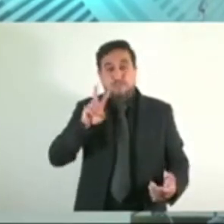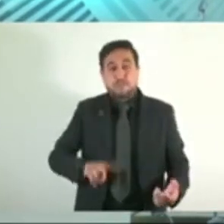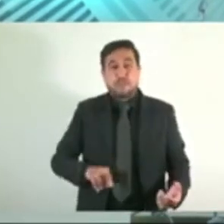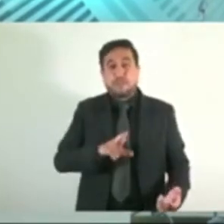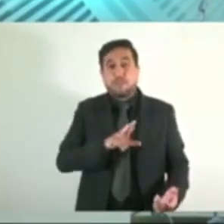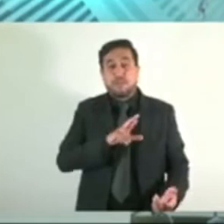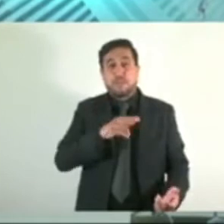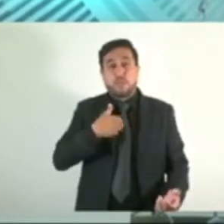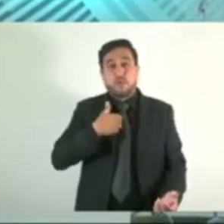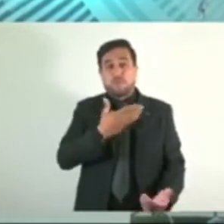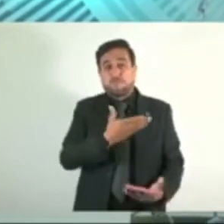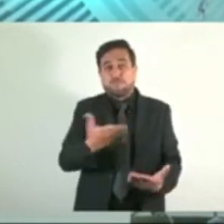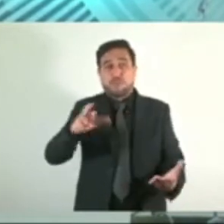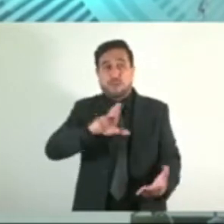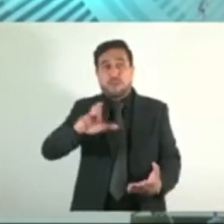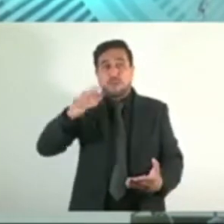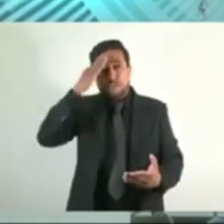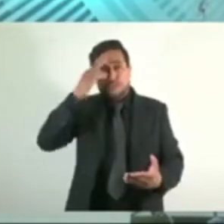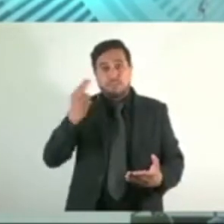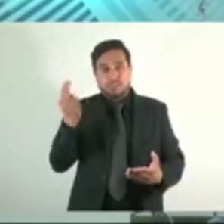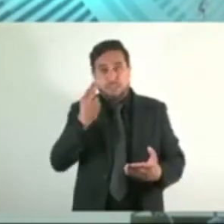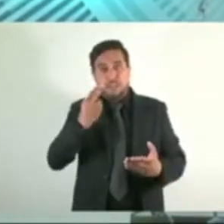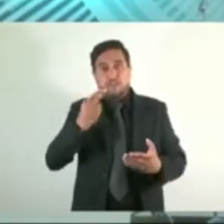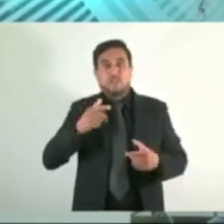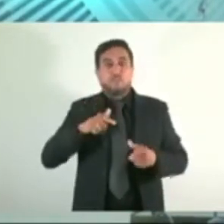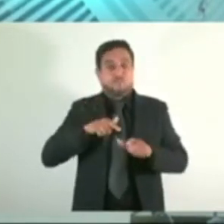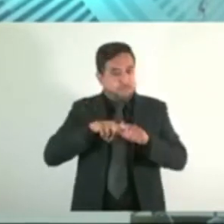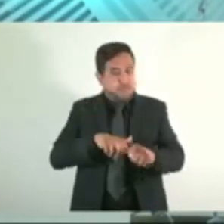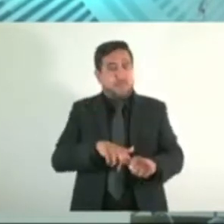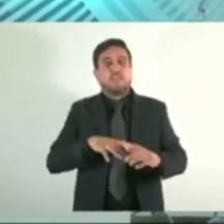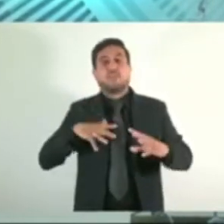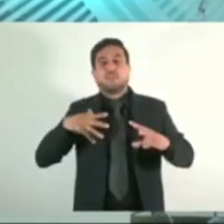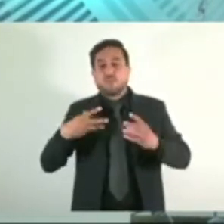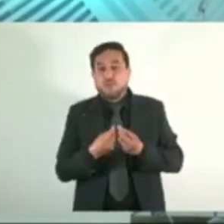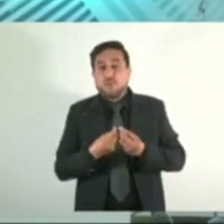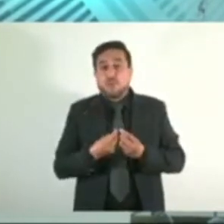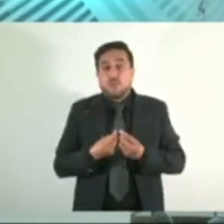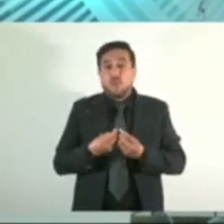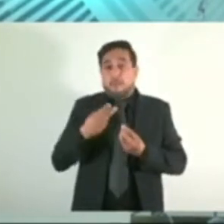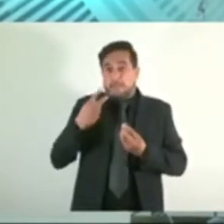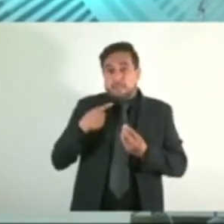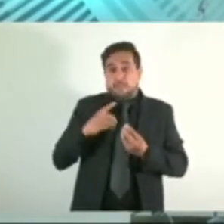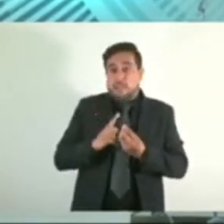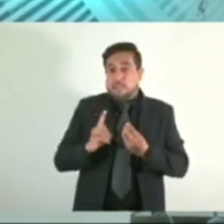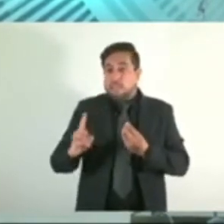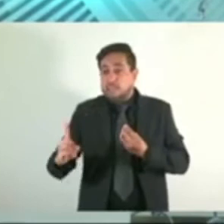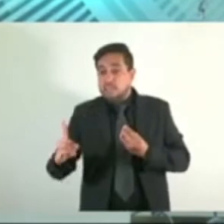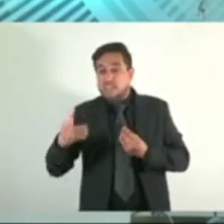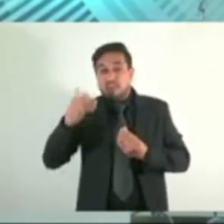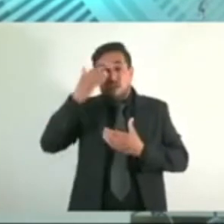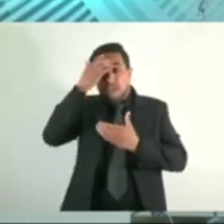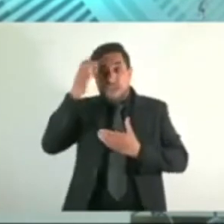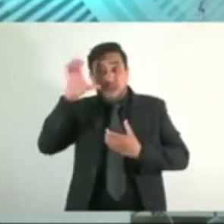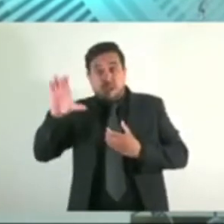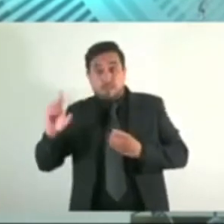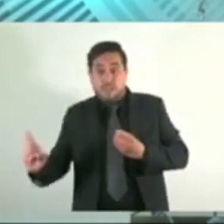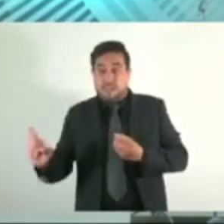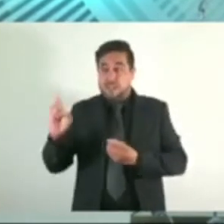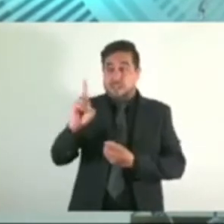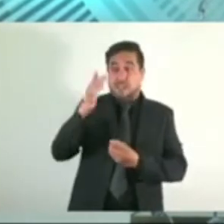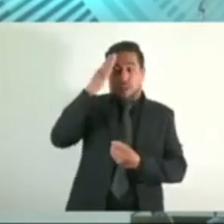camino que debemos seguir todos. No puede haber ningún grupo delincuencial por encima del